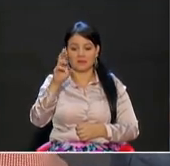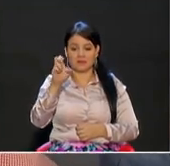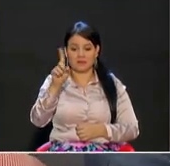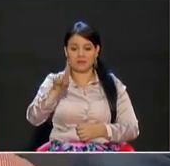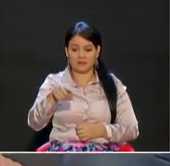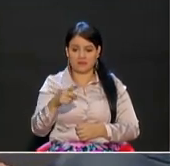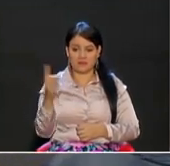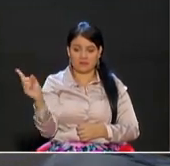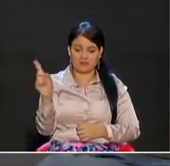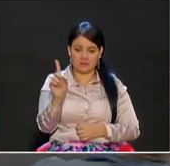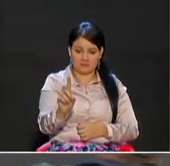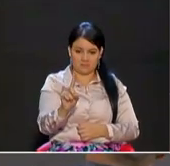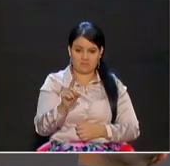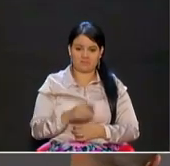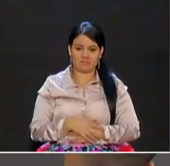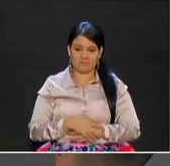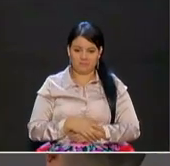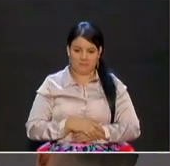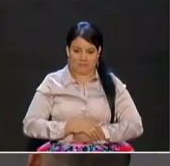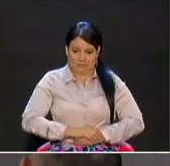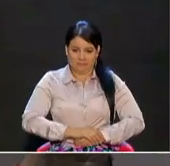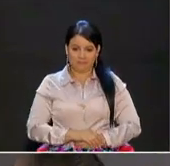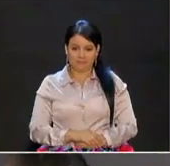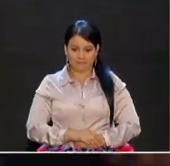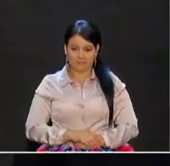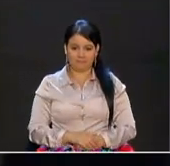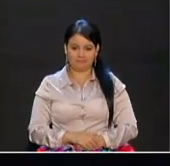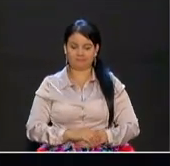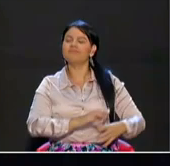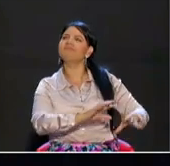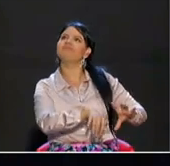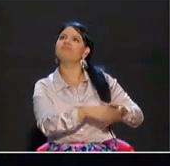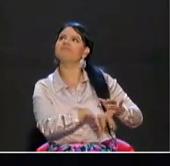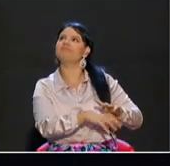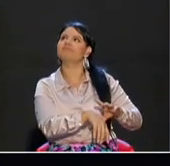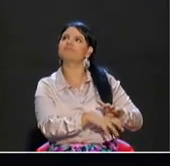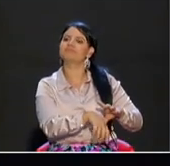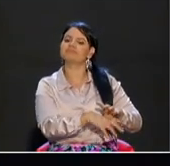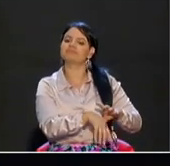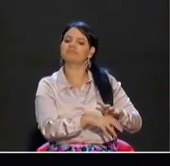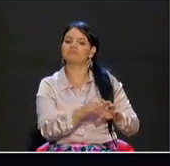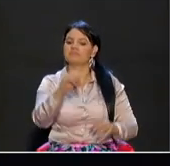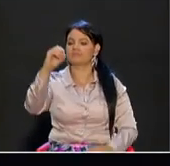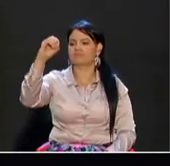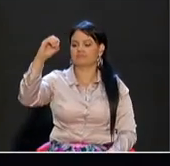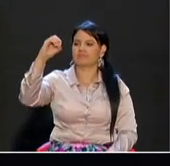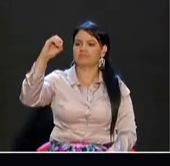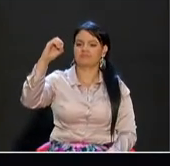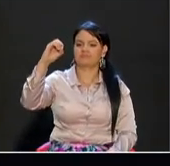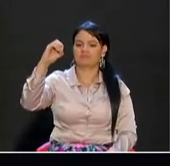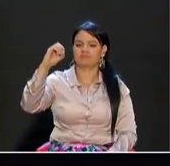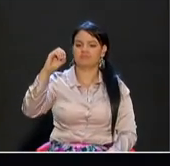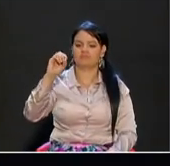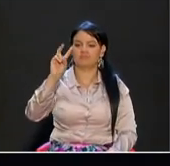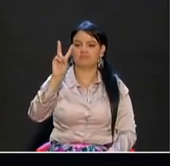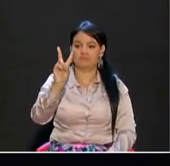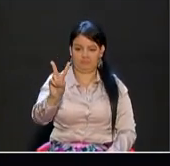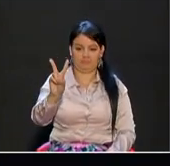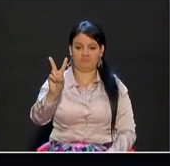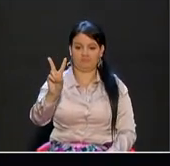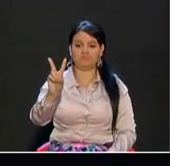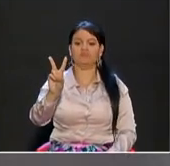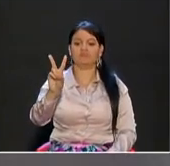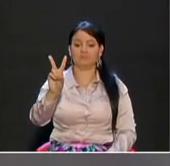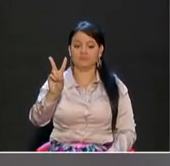al candidato andrés guerra el la bolsa con la balota y miramos que ciudadano le pregunta a los la número dos